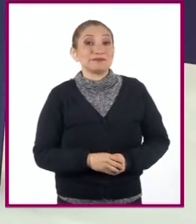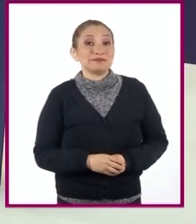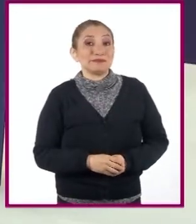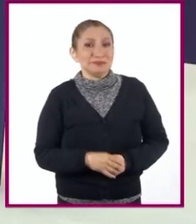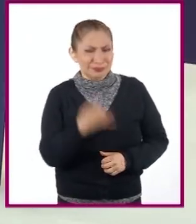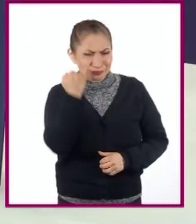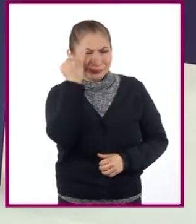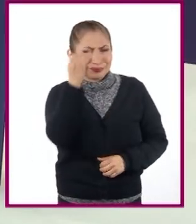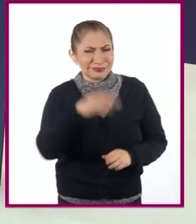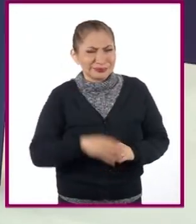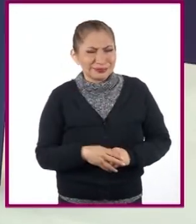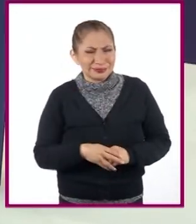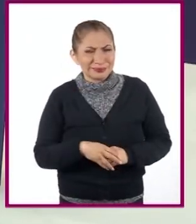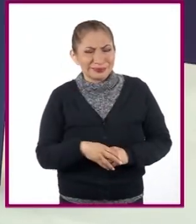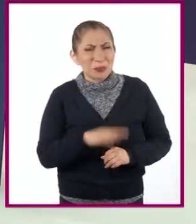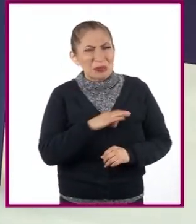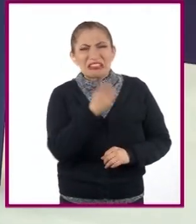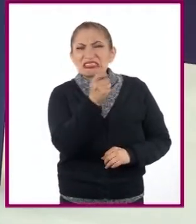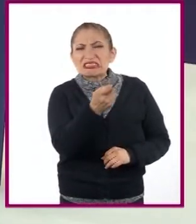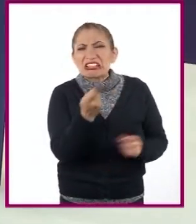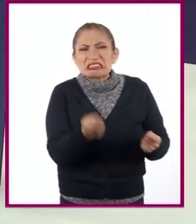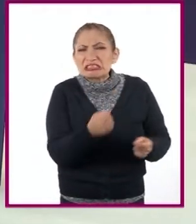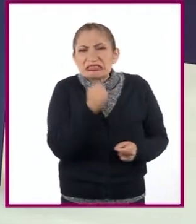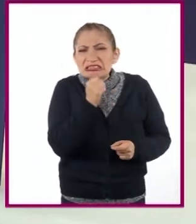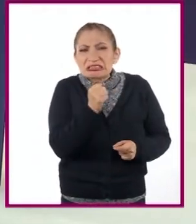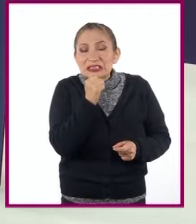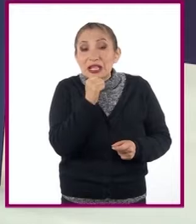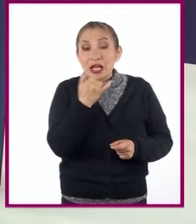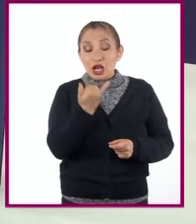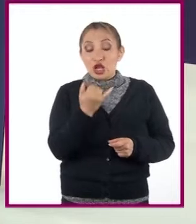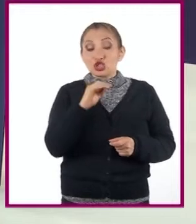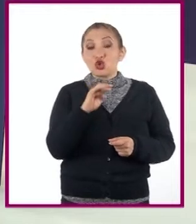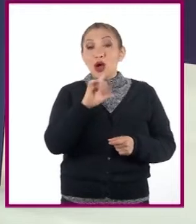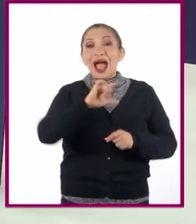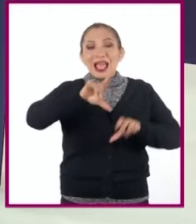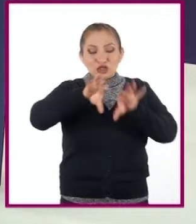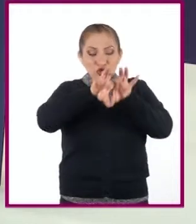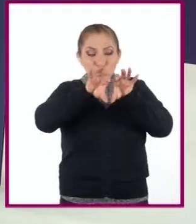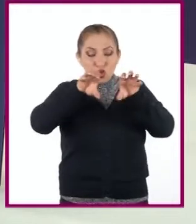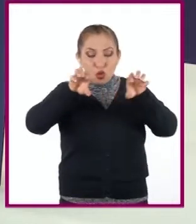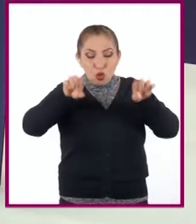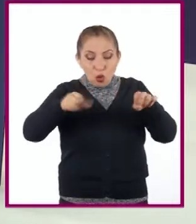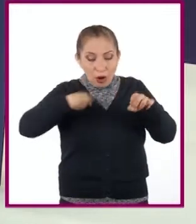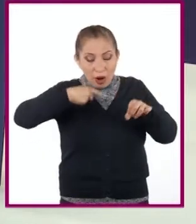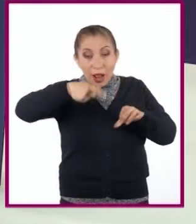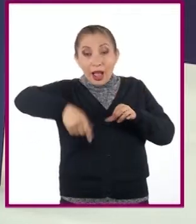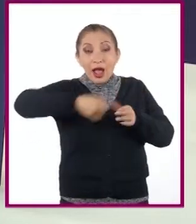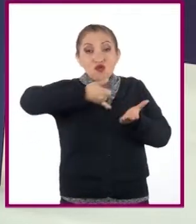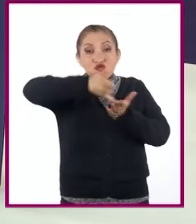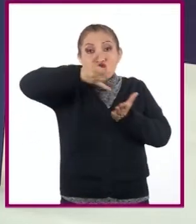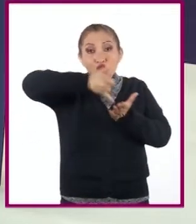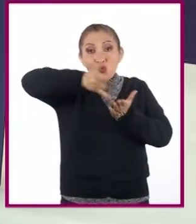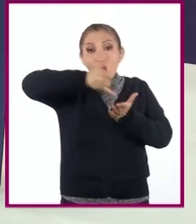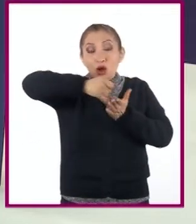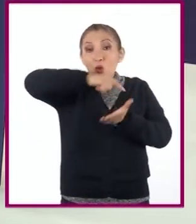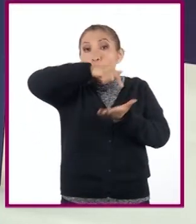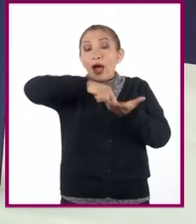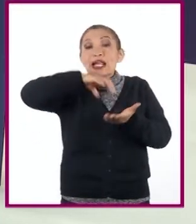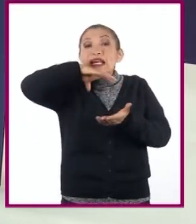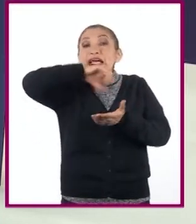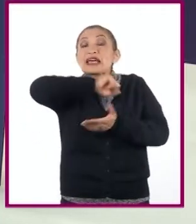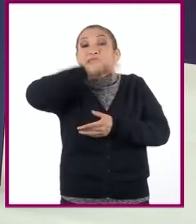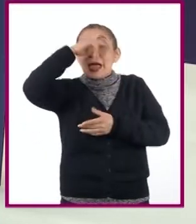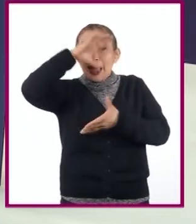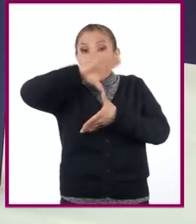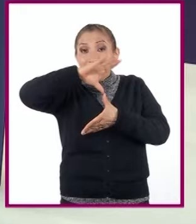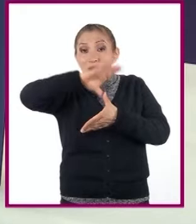¿Te imaginas qué podría ser? La yuca es un tubérculo que se cultiva en las regiones tropicales de América,